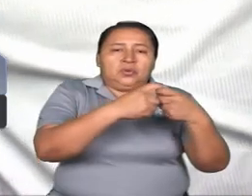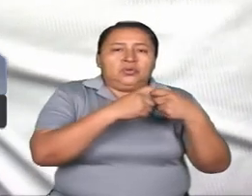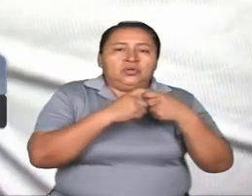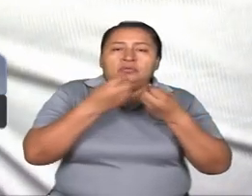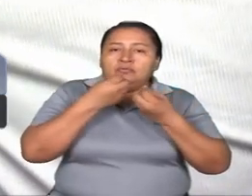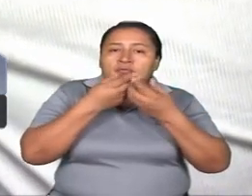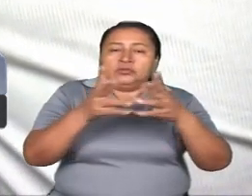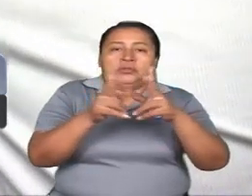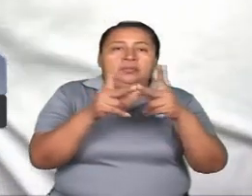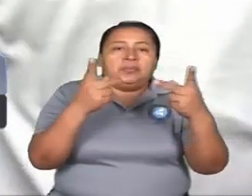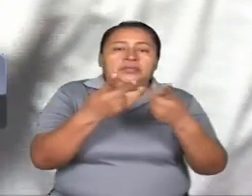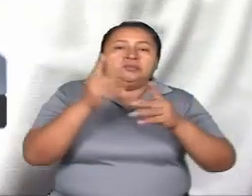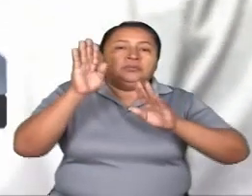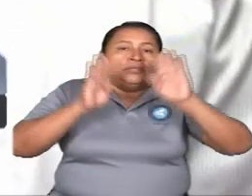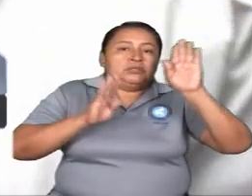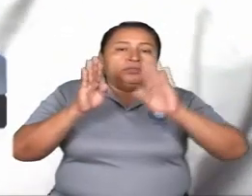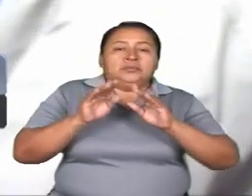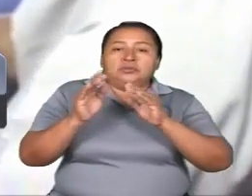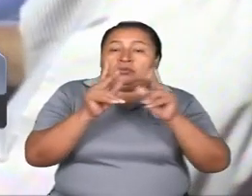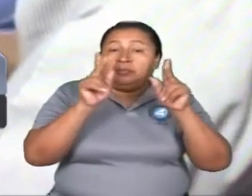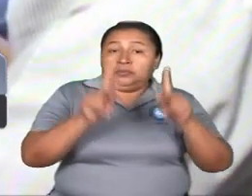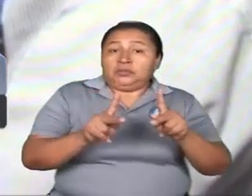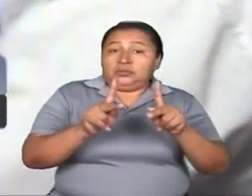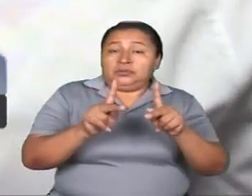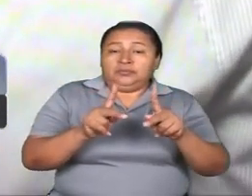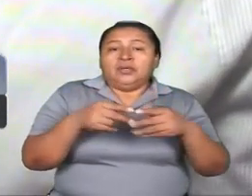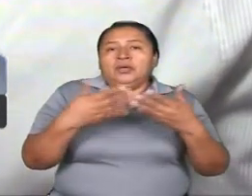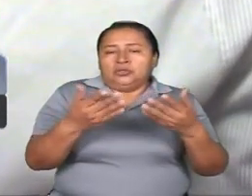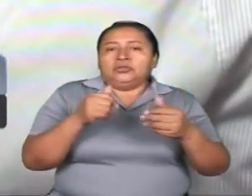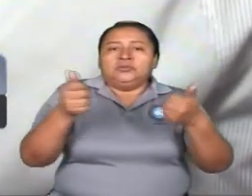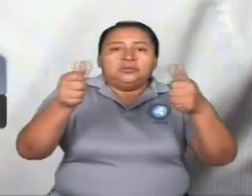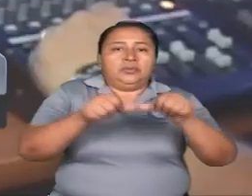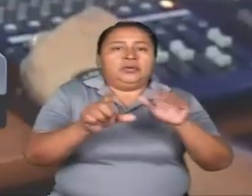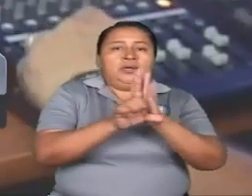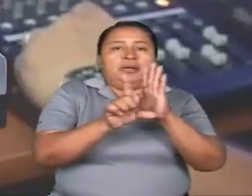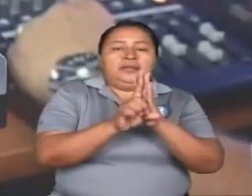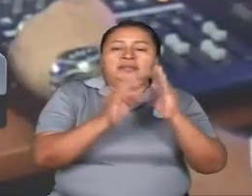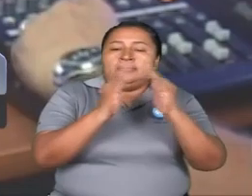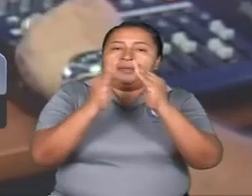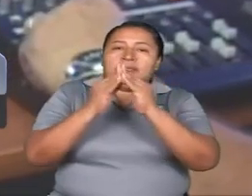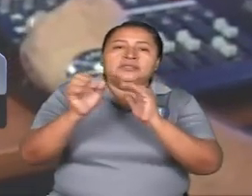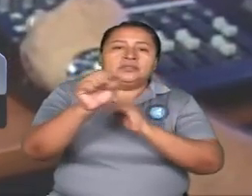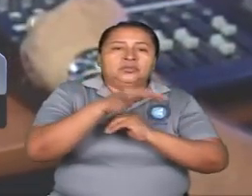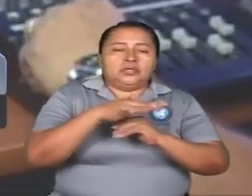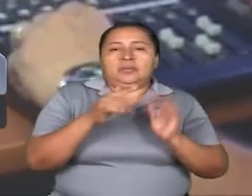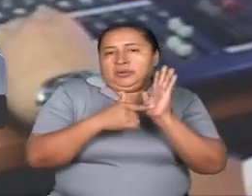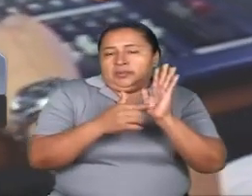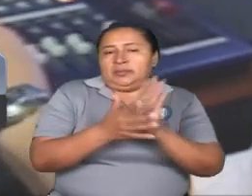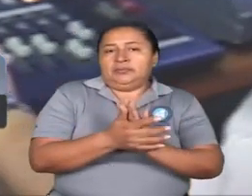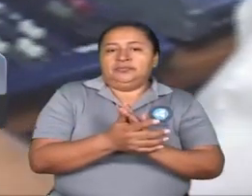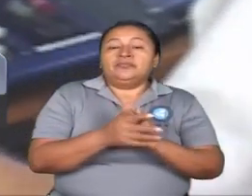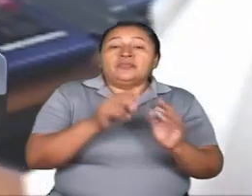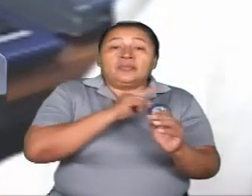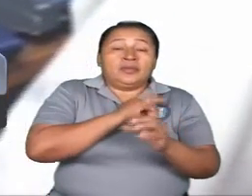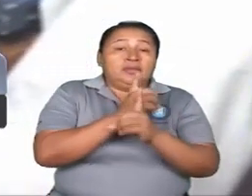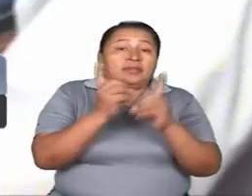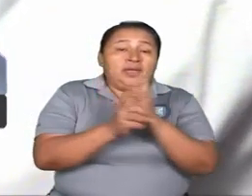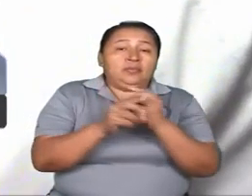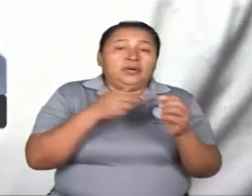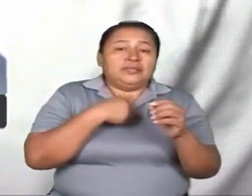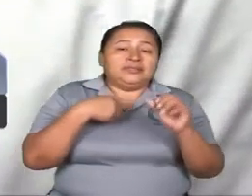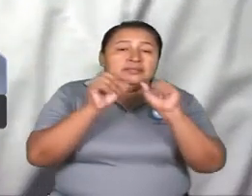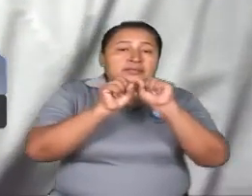y prensa con participación ciudadana. Entonces, por ejemplo, se aprobó la ley de vivienda social. Entonces, había que organizar un